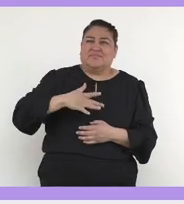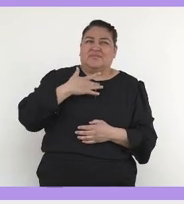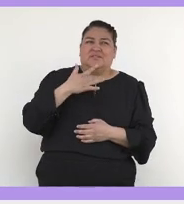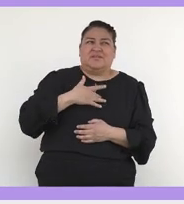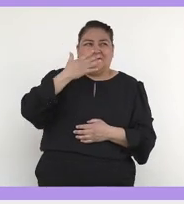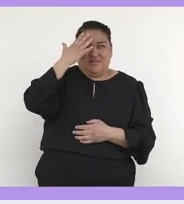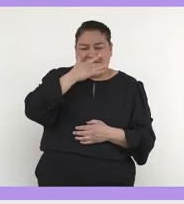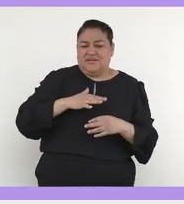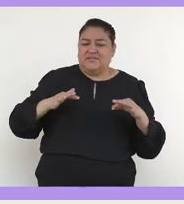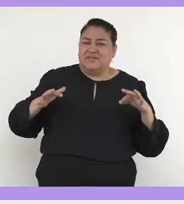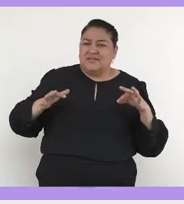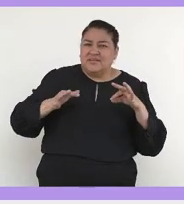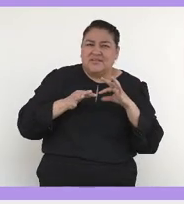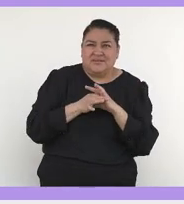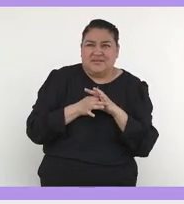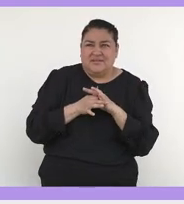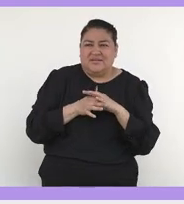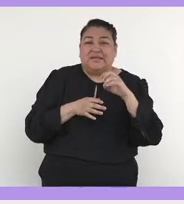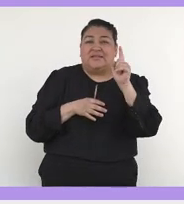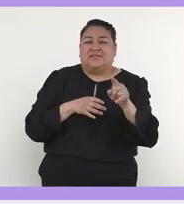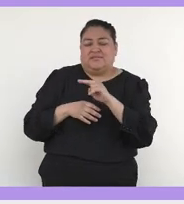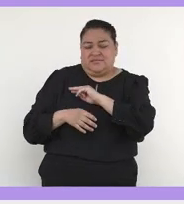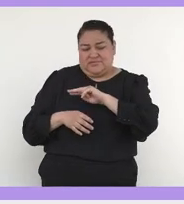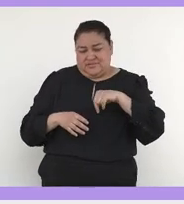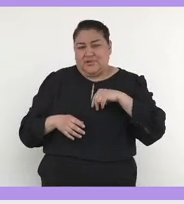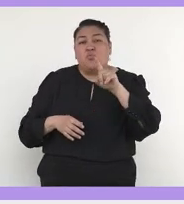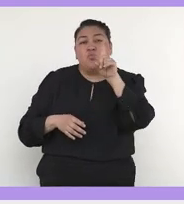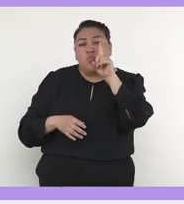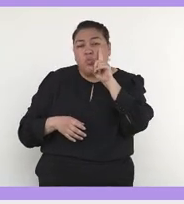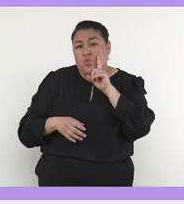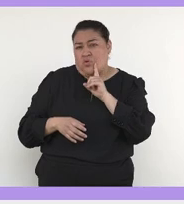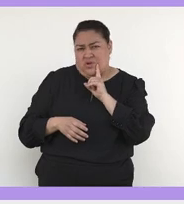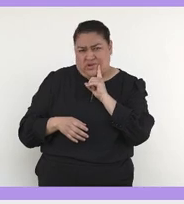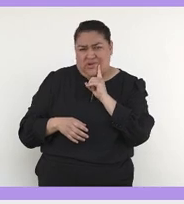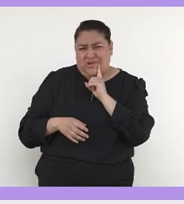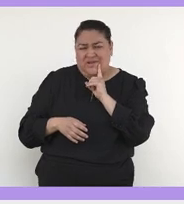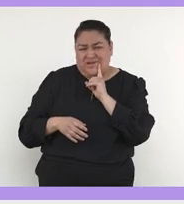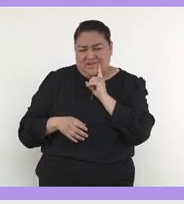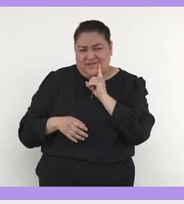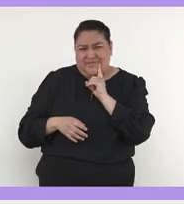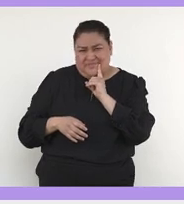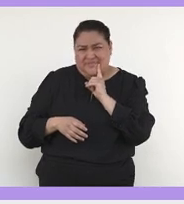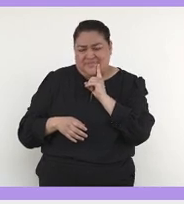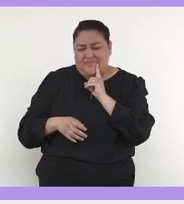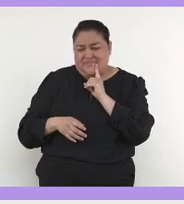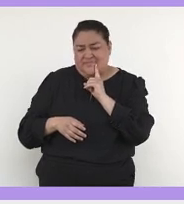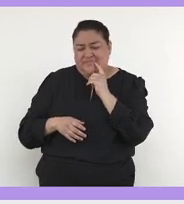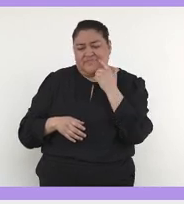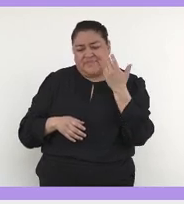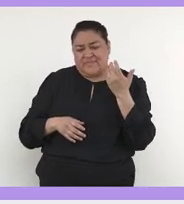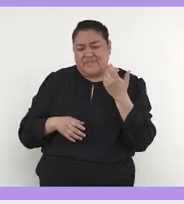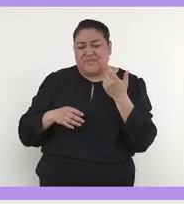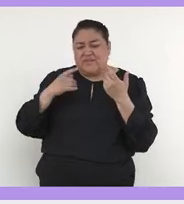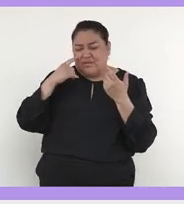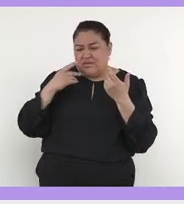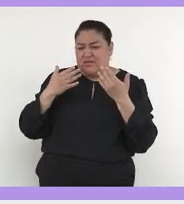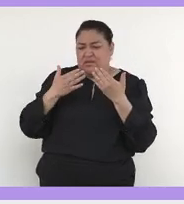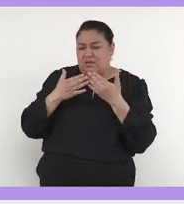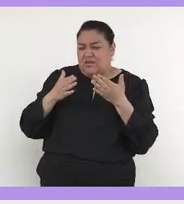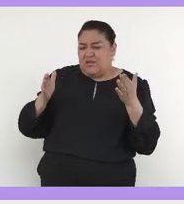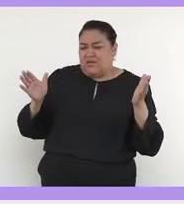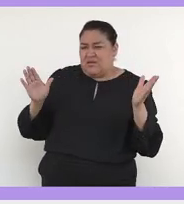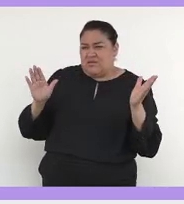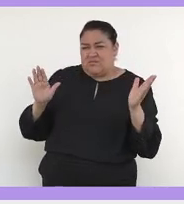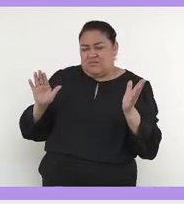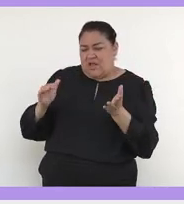unión en cuestión de la unión como mujeres dicho no o sea no es nada más abrir una puerta y